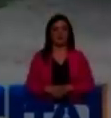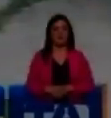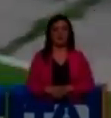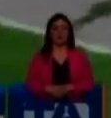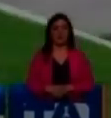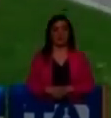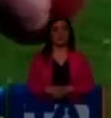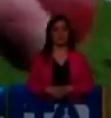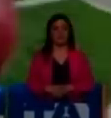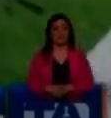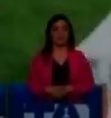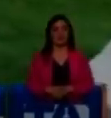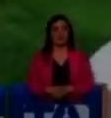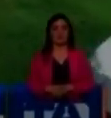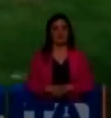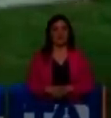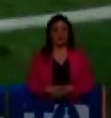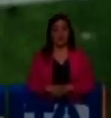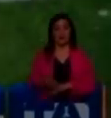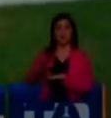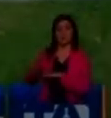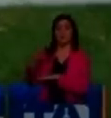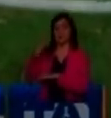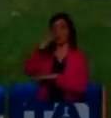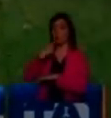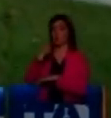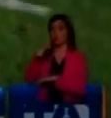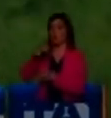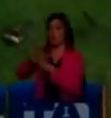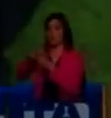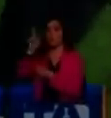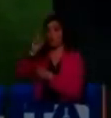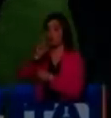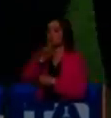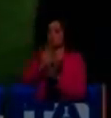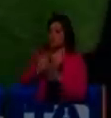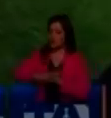Venga para acá, mi señor, no se preocupe, su rostro no va a salir. Acompáñeme para acá, por favor.